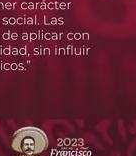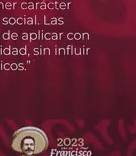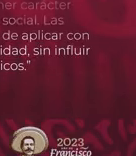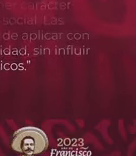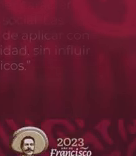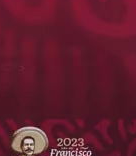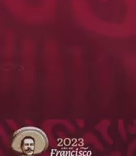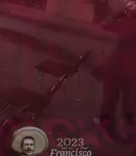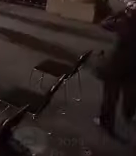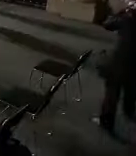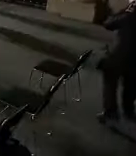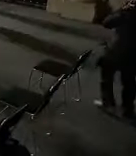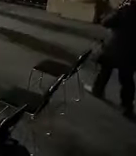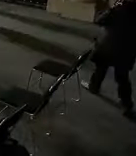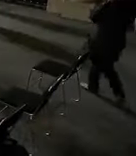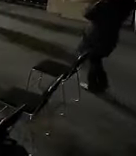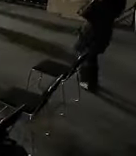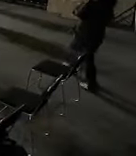Nacional Electoral.